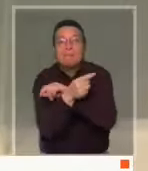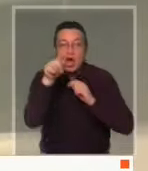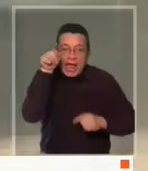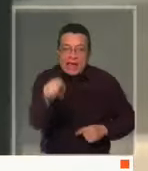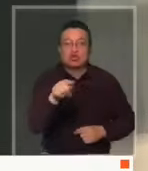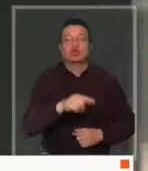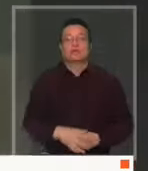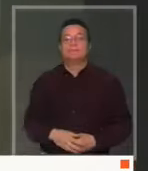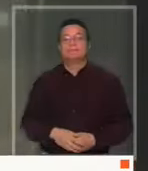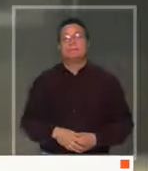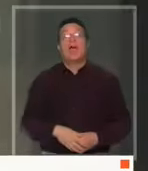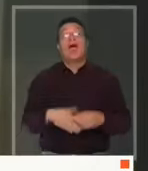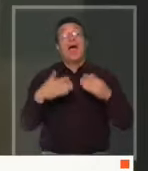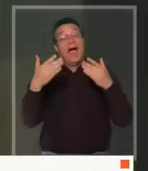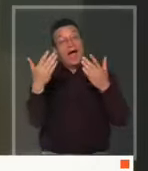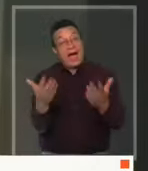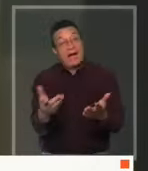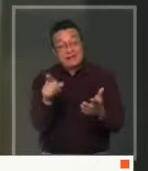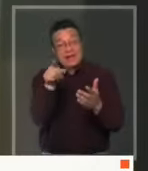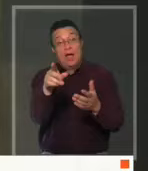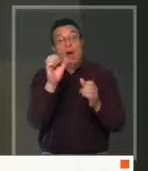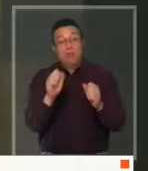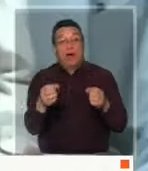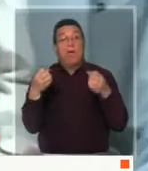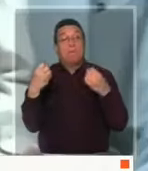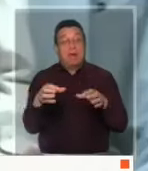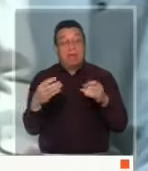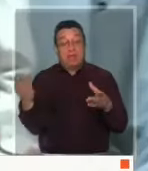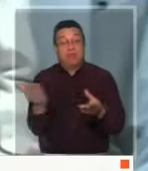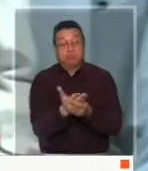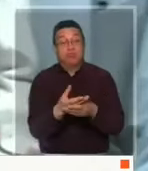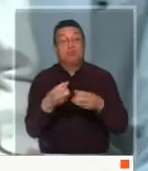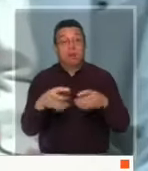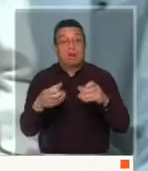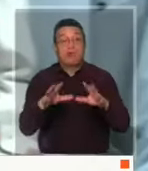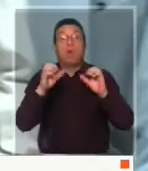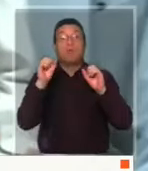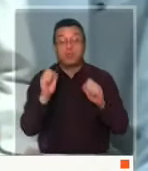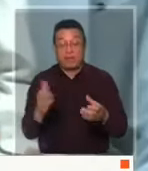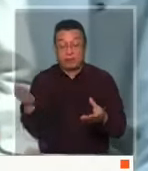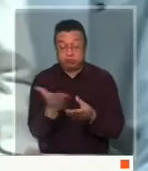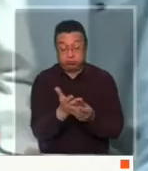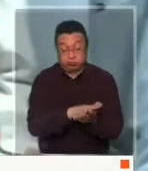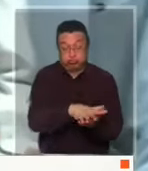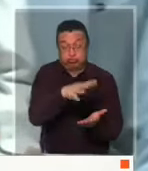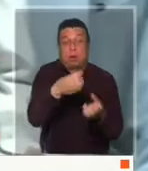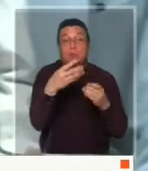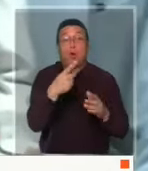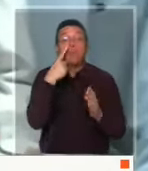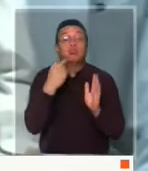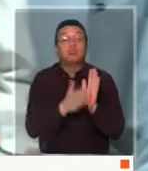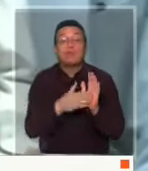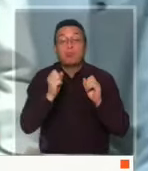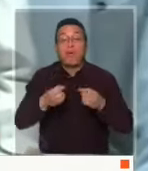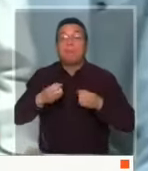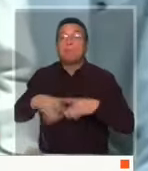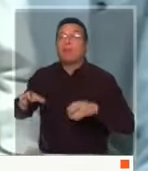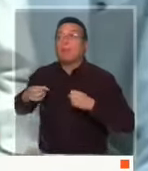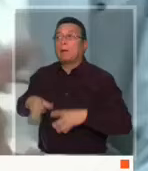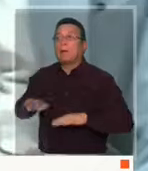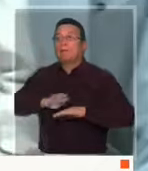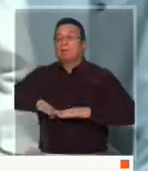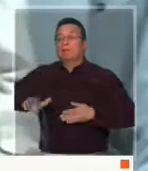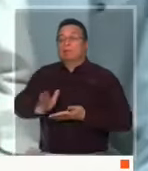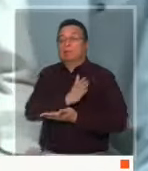no descartan una posible pérdida de antecedentes. Podría haber pérdida de antecedentes o de evidencias o algún tipo